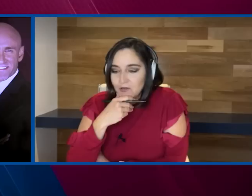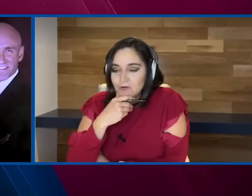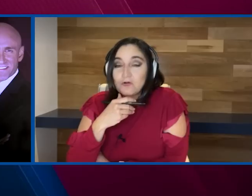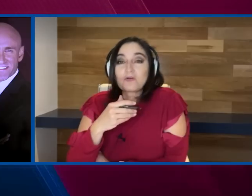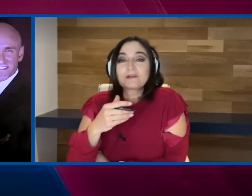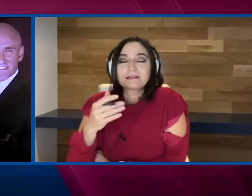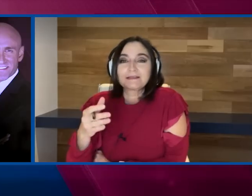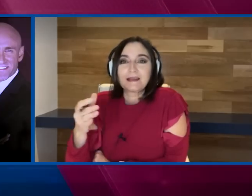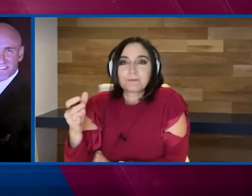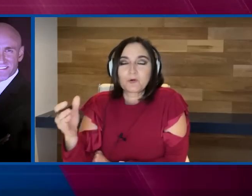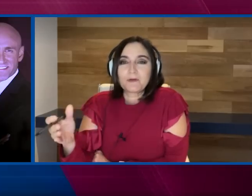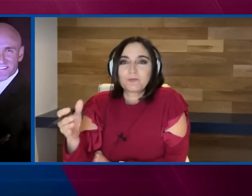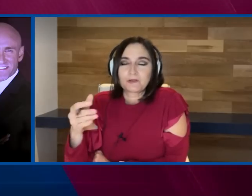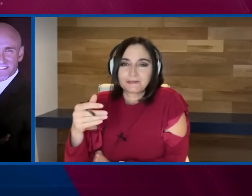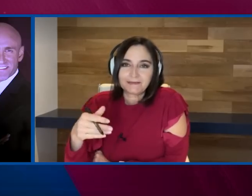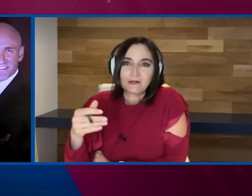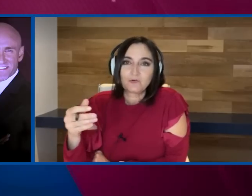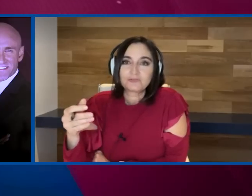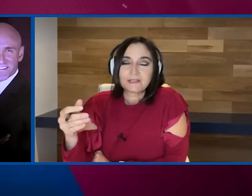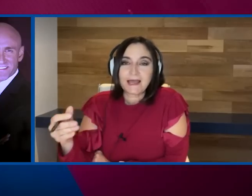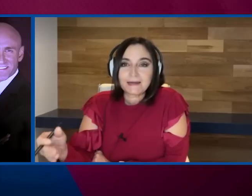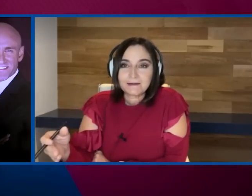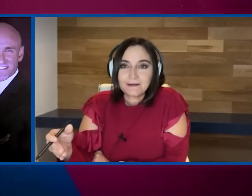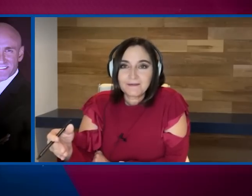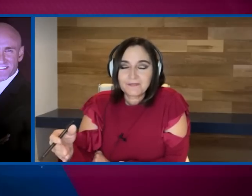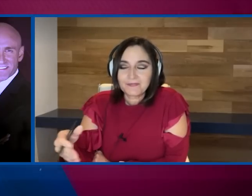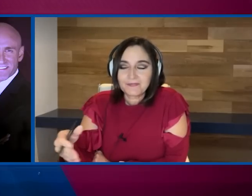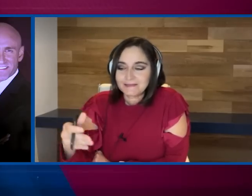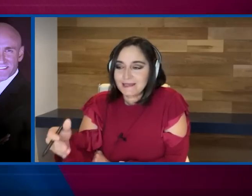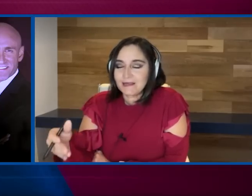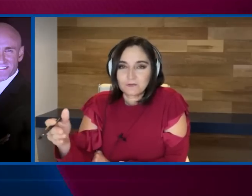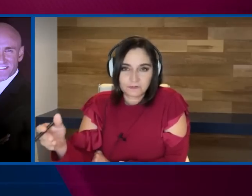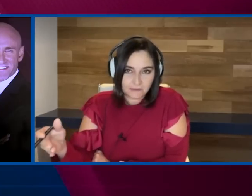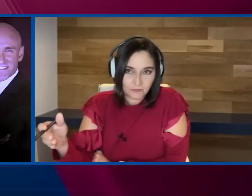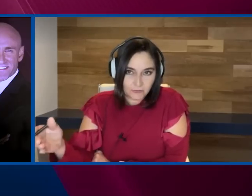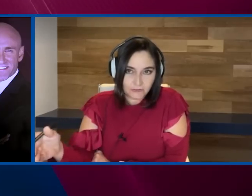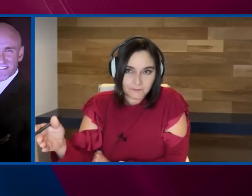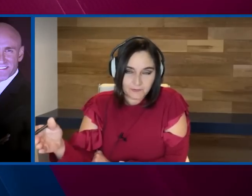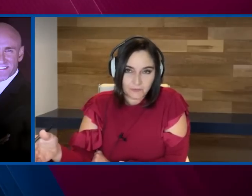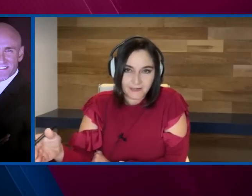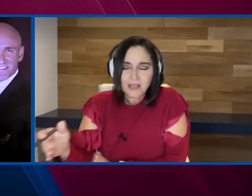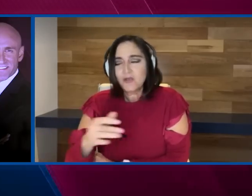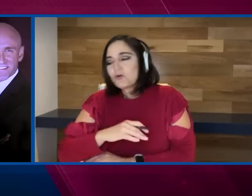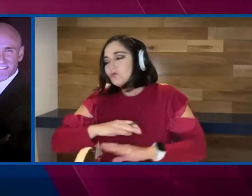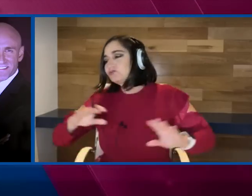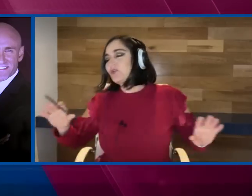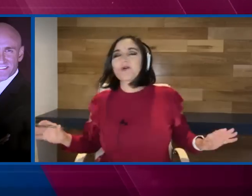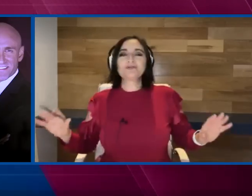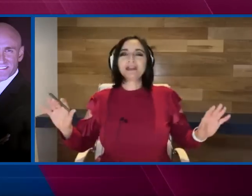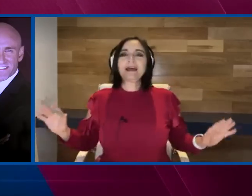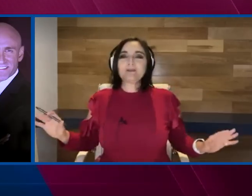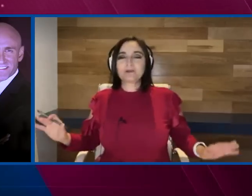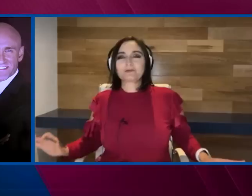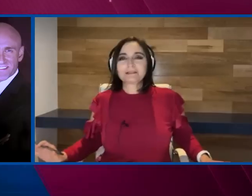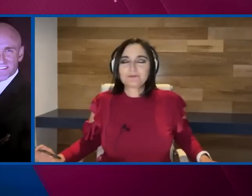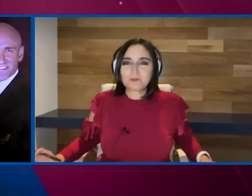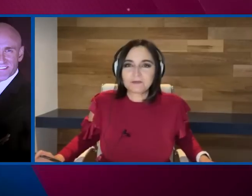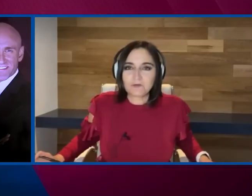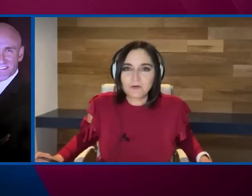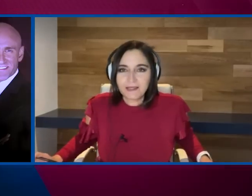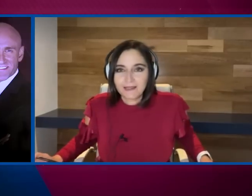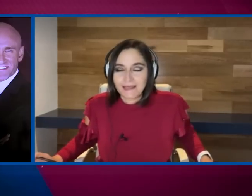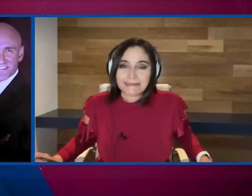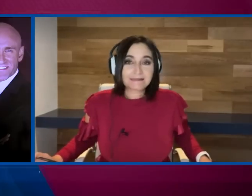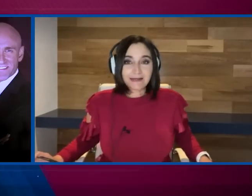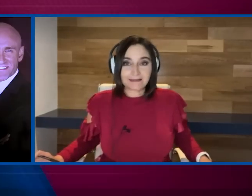Omicron, no corras a hacerte la prueba porque te vas a angustiar de estar en contacto con otras personas. Justo lo contrario de lo que estamos